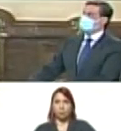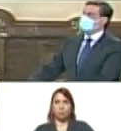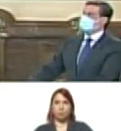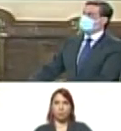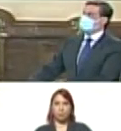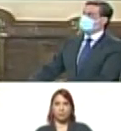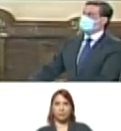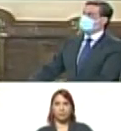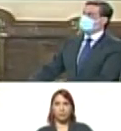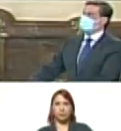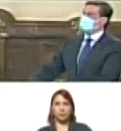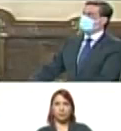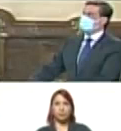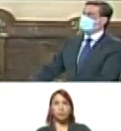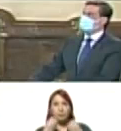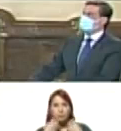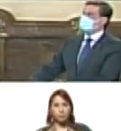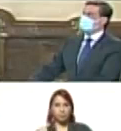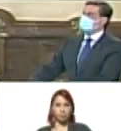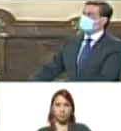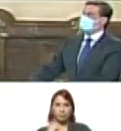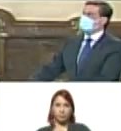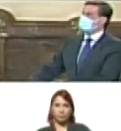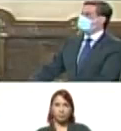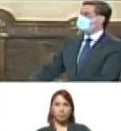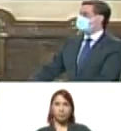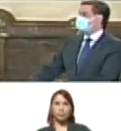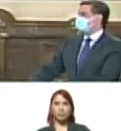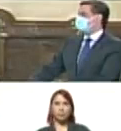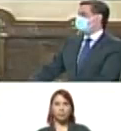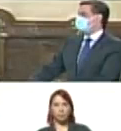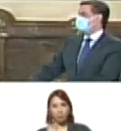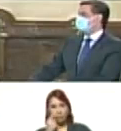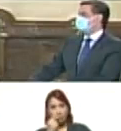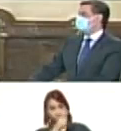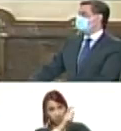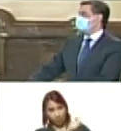Bueno, buen trabajo, señor embajador.